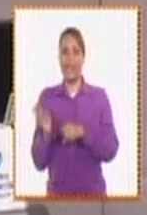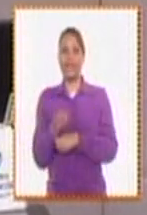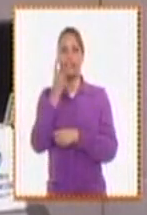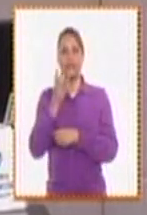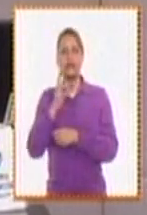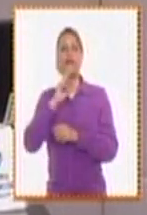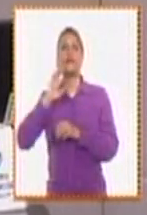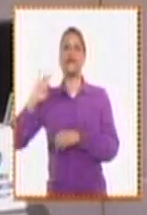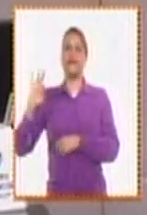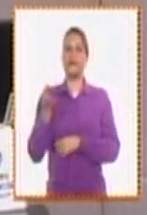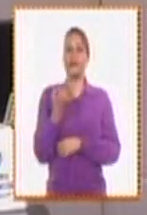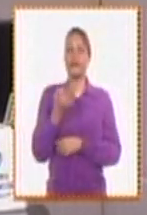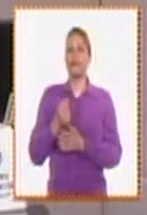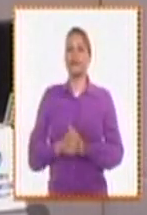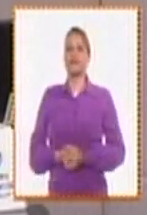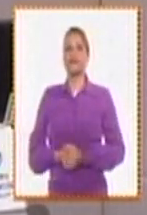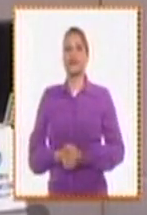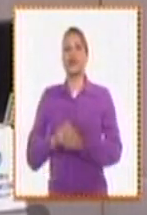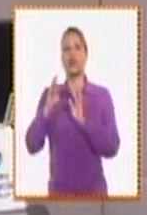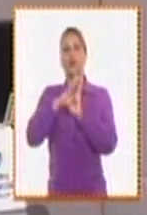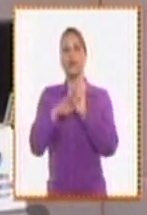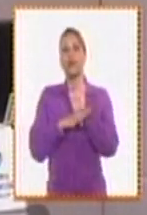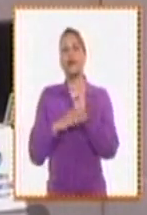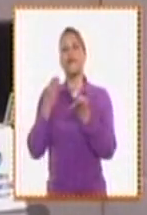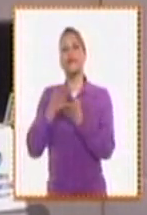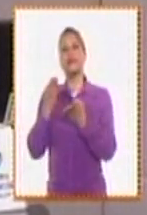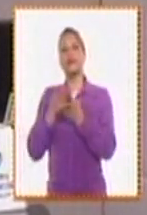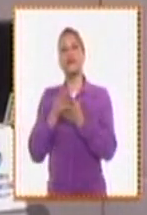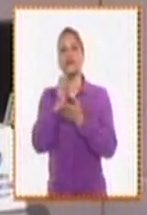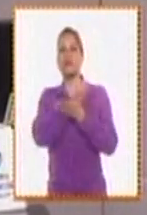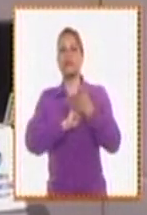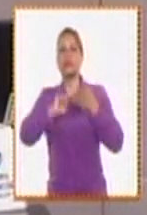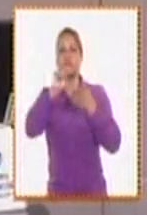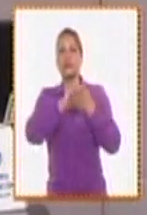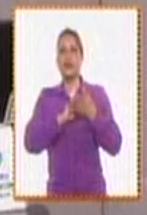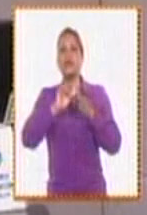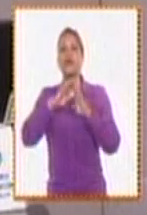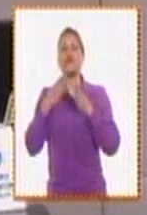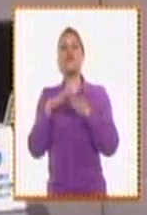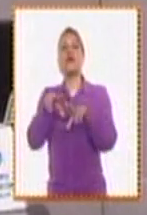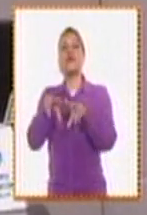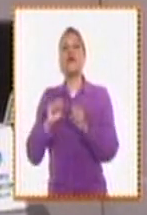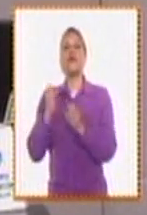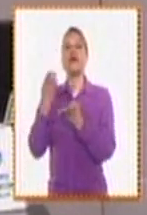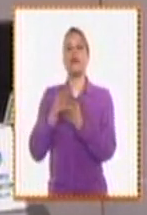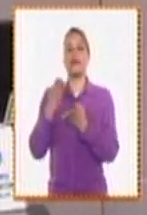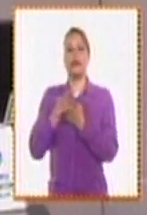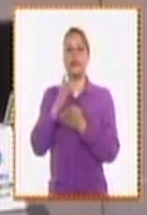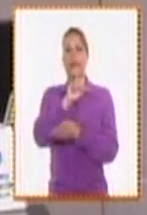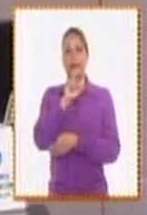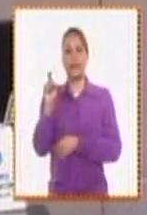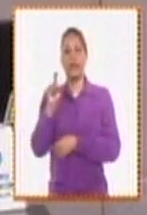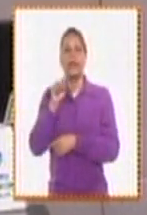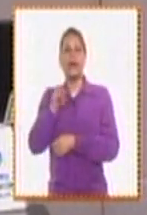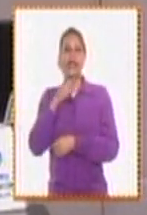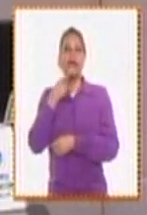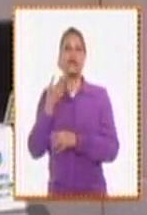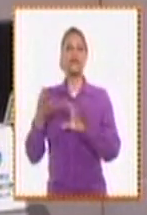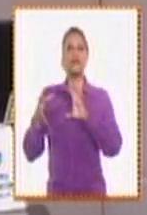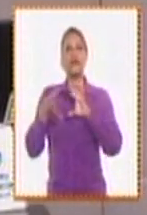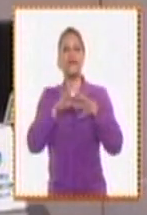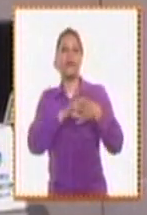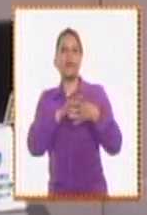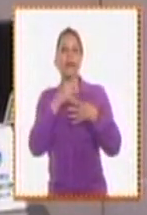orden curricular, en los programas de estudio, en los planes, sino también en toda la concepción de una nueva escuela. Es decir, la escuela se convierte en un modelo anticipado de la